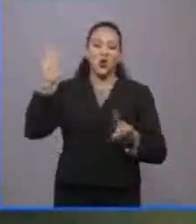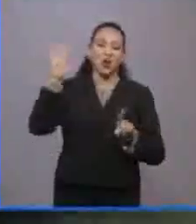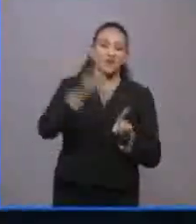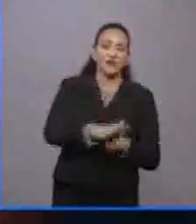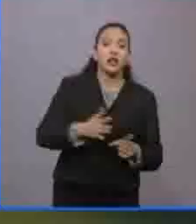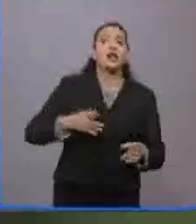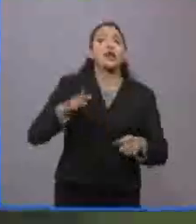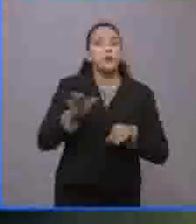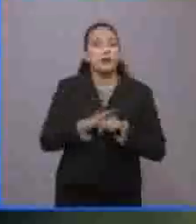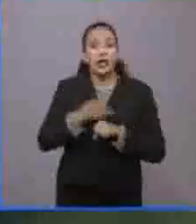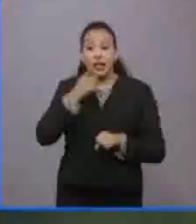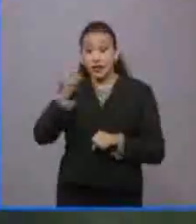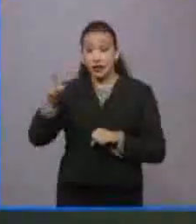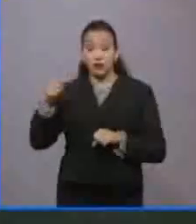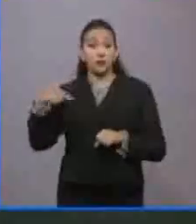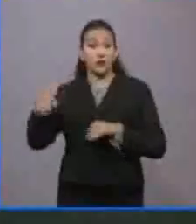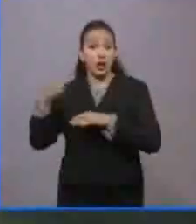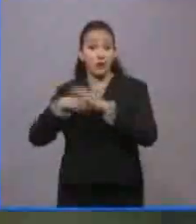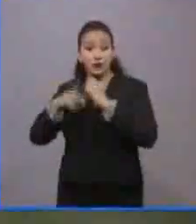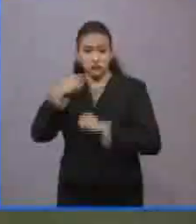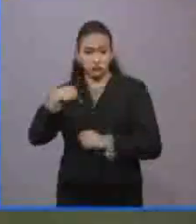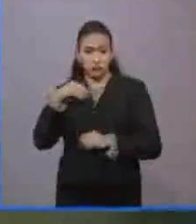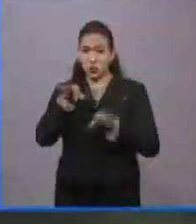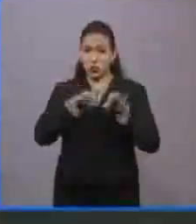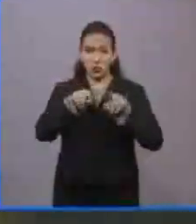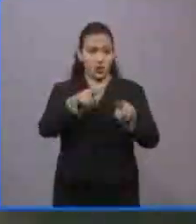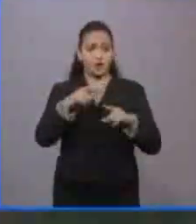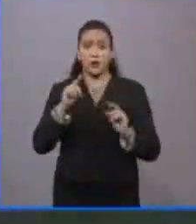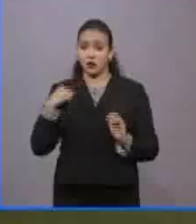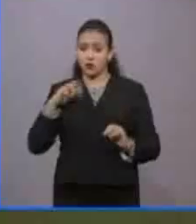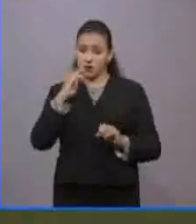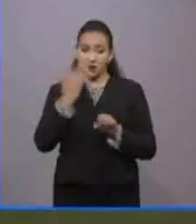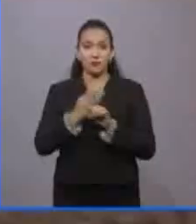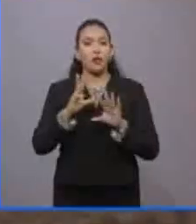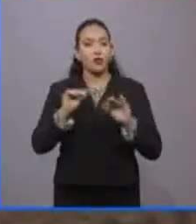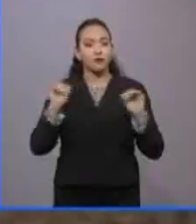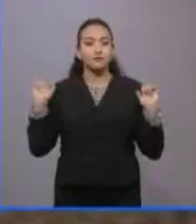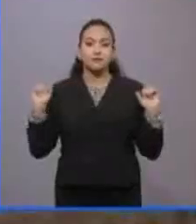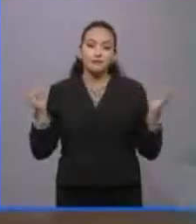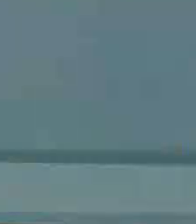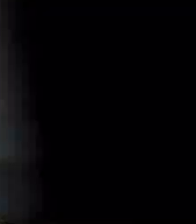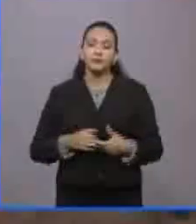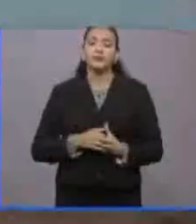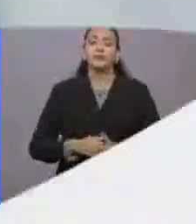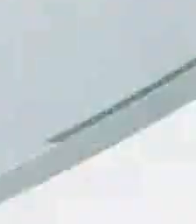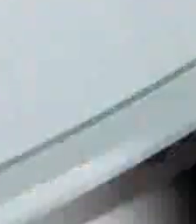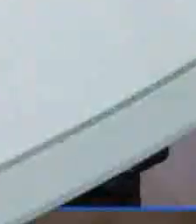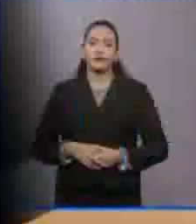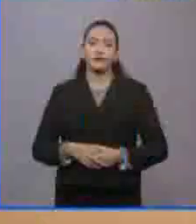relación laboral con ellos y se deslindó de toda responsabilidad.